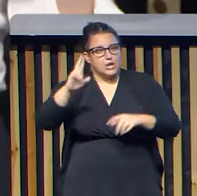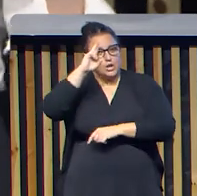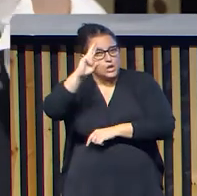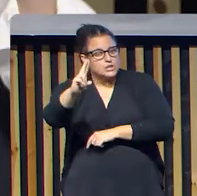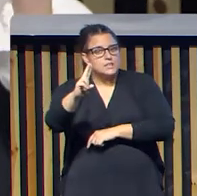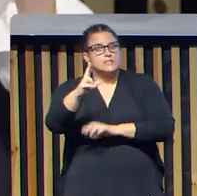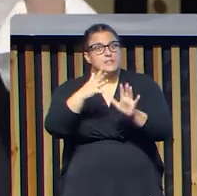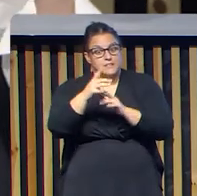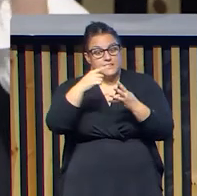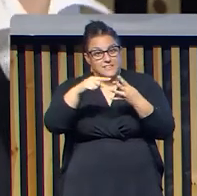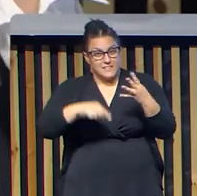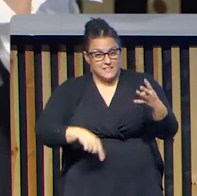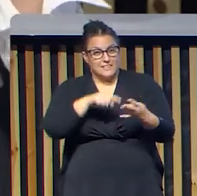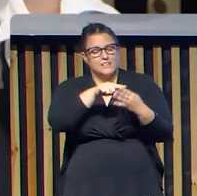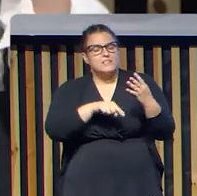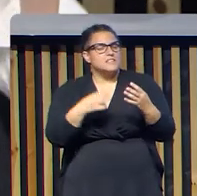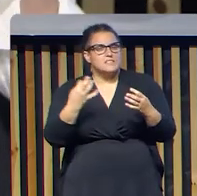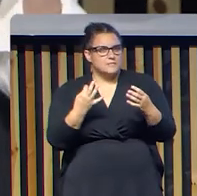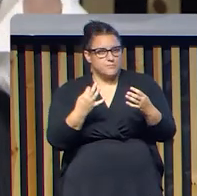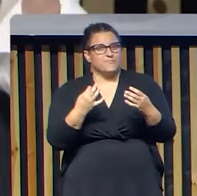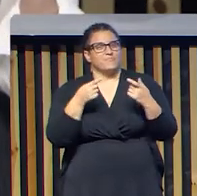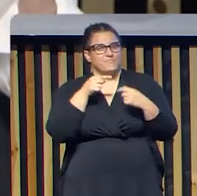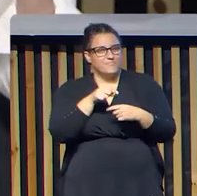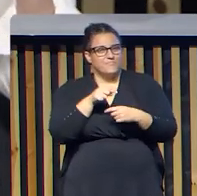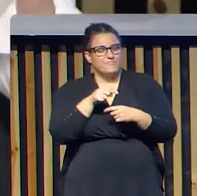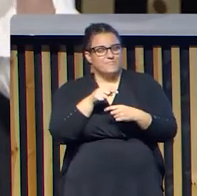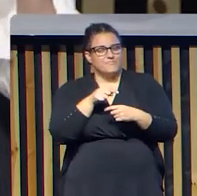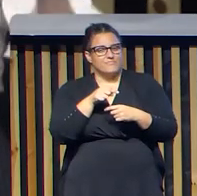con el que con la que